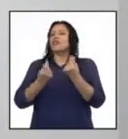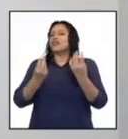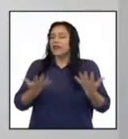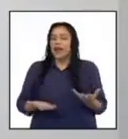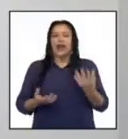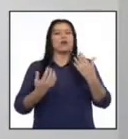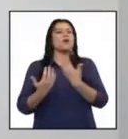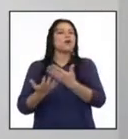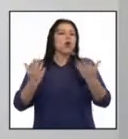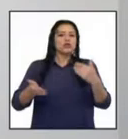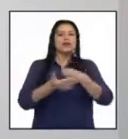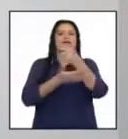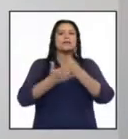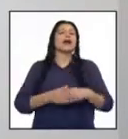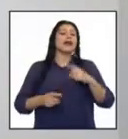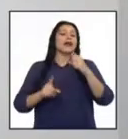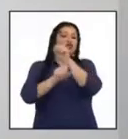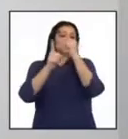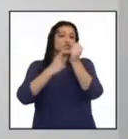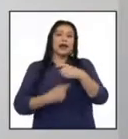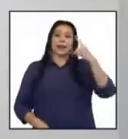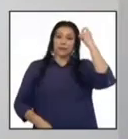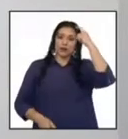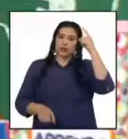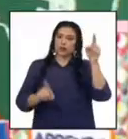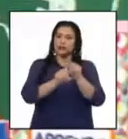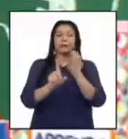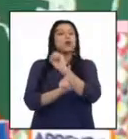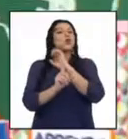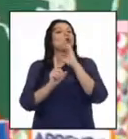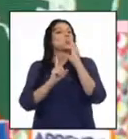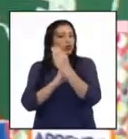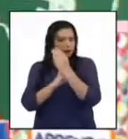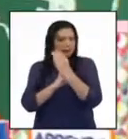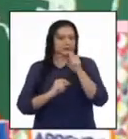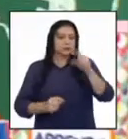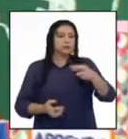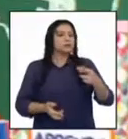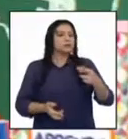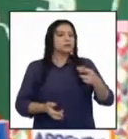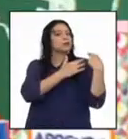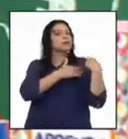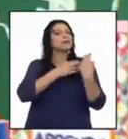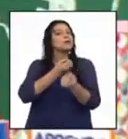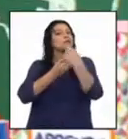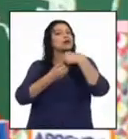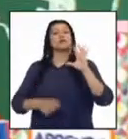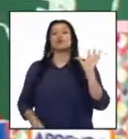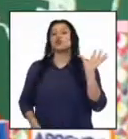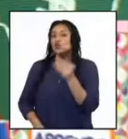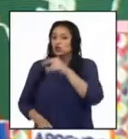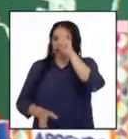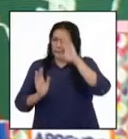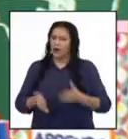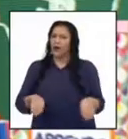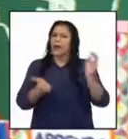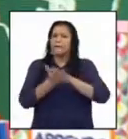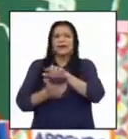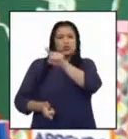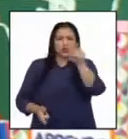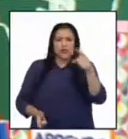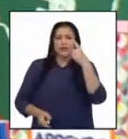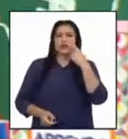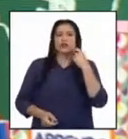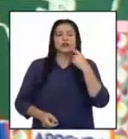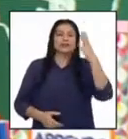económicos, sociales, políticos y culturales. En esta tarea nos involucramos todos. Y más aún ustedes, chicas y chicos,